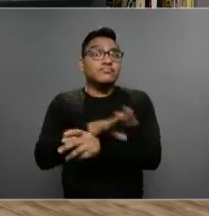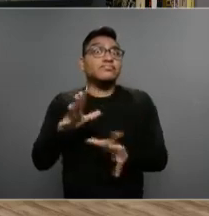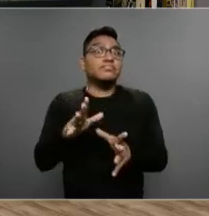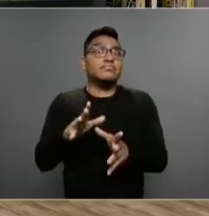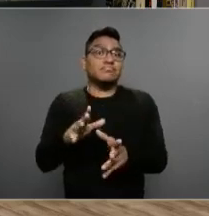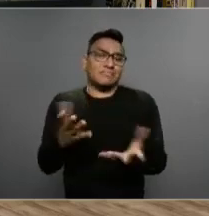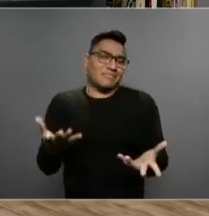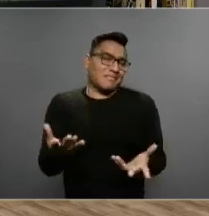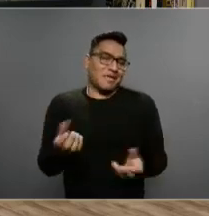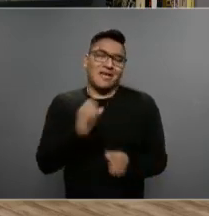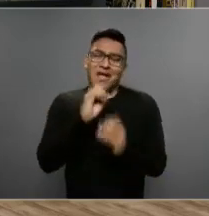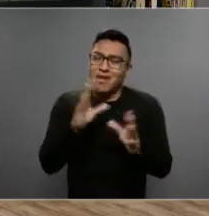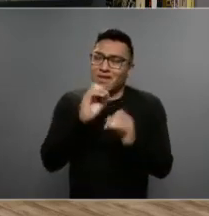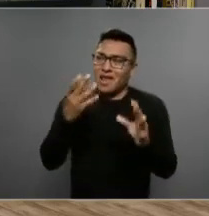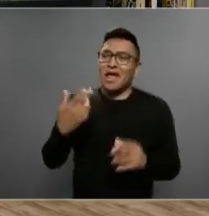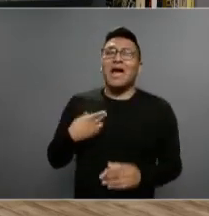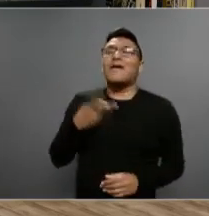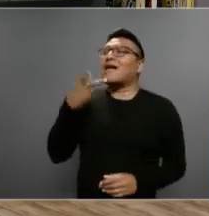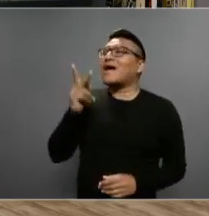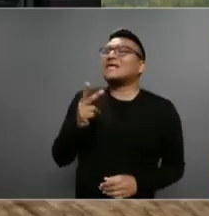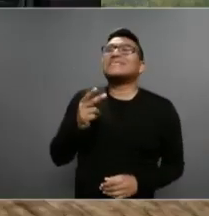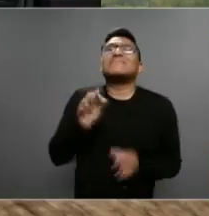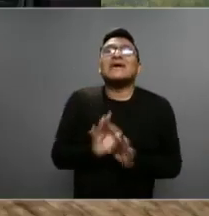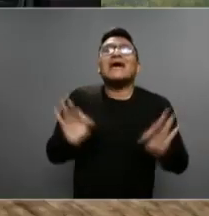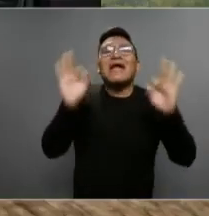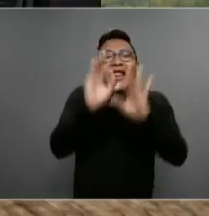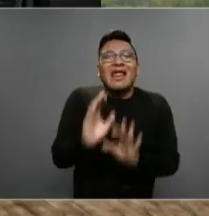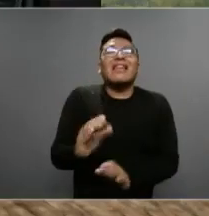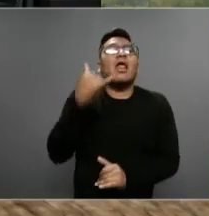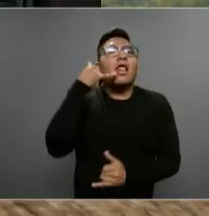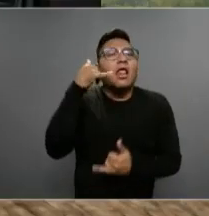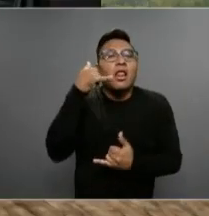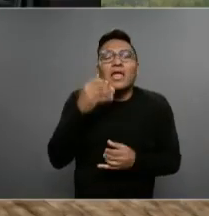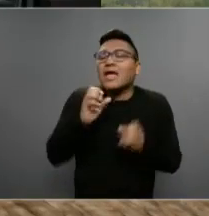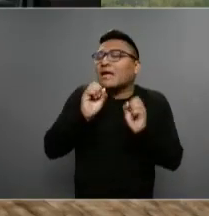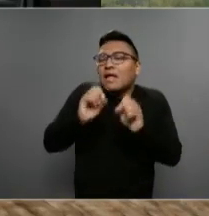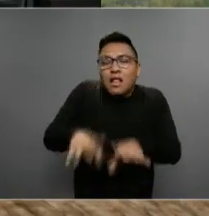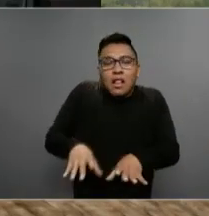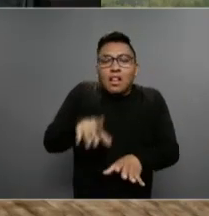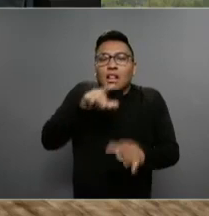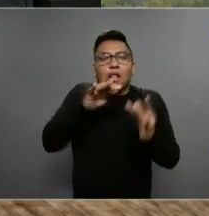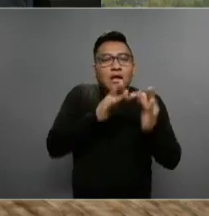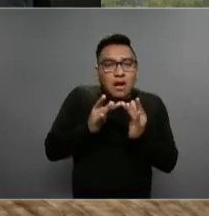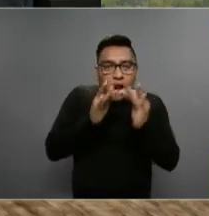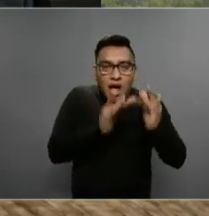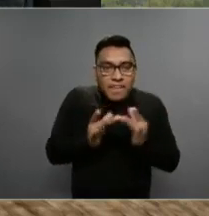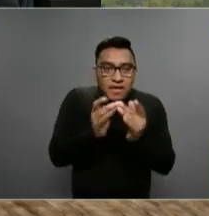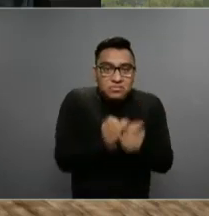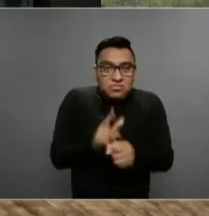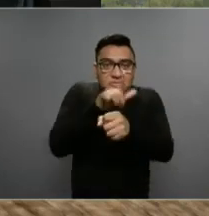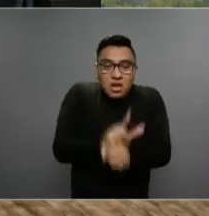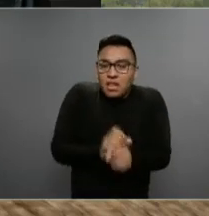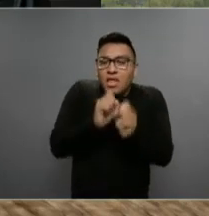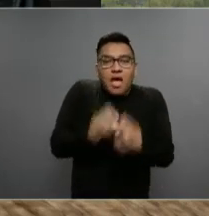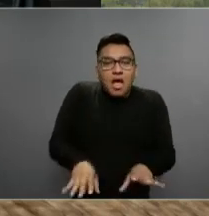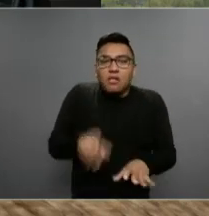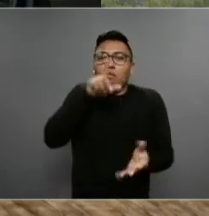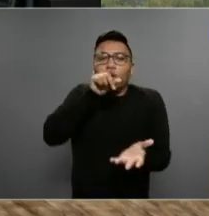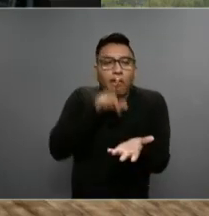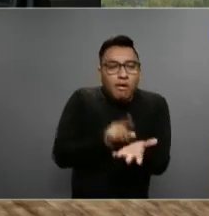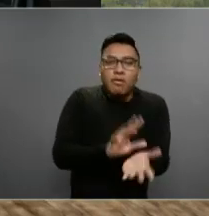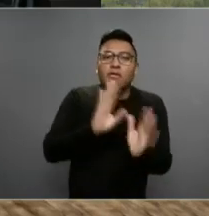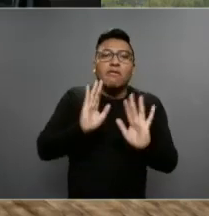que necesitan hacernos es soltar el telefonito un rato, soltar su teléfono y soltar Twitter un rato